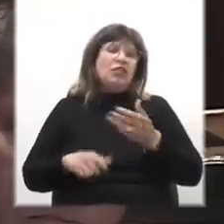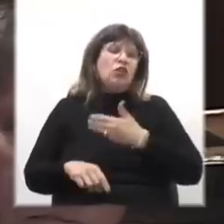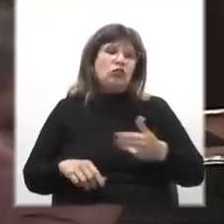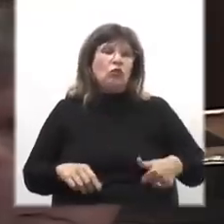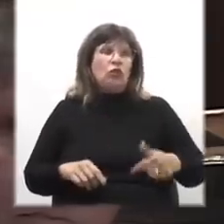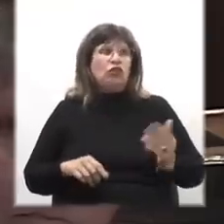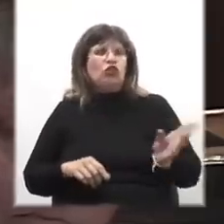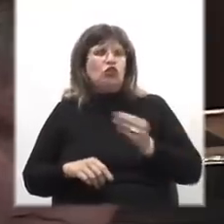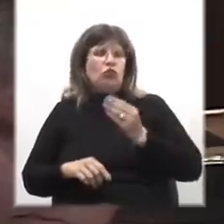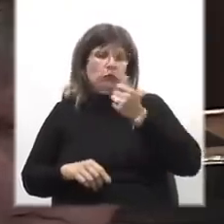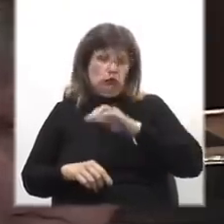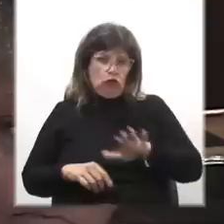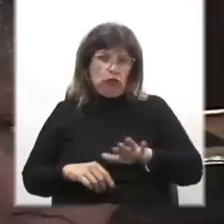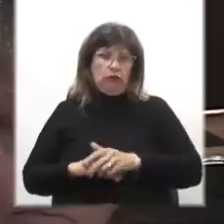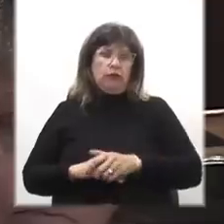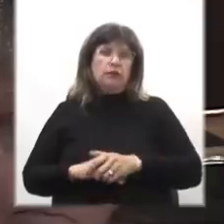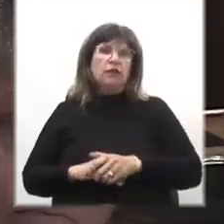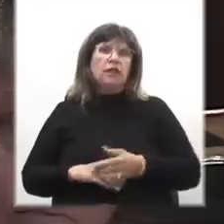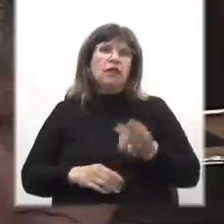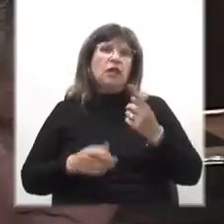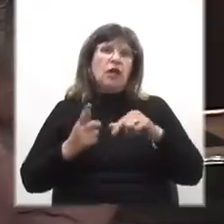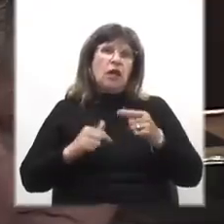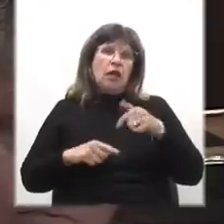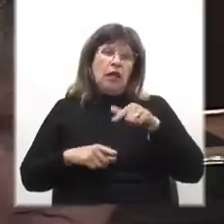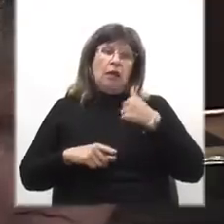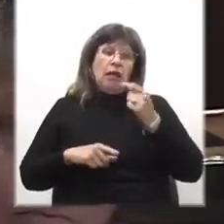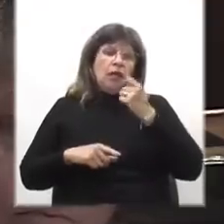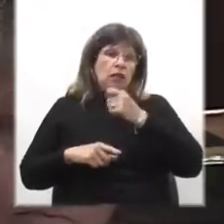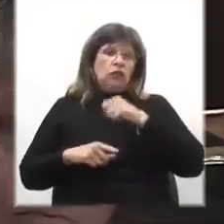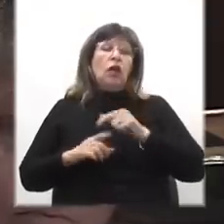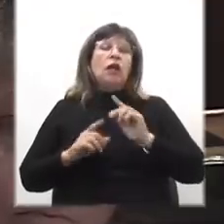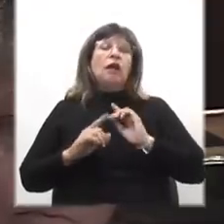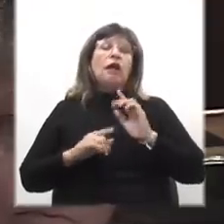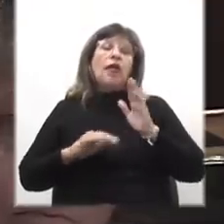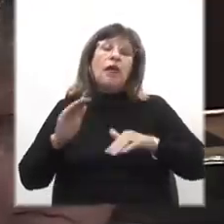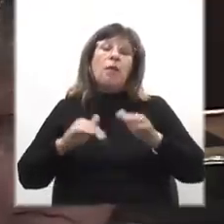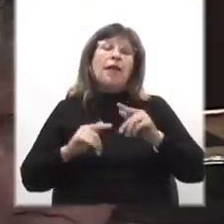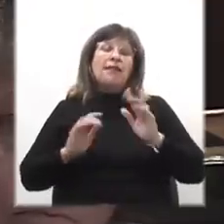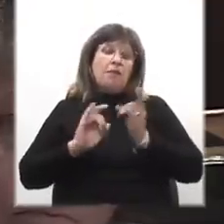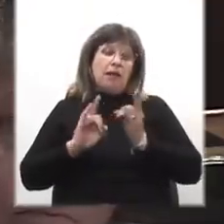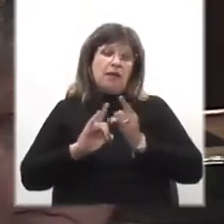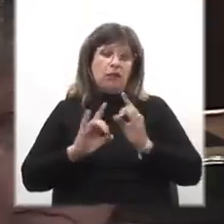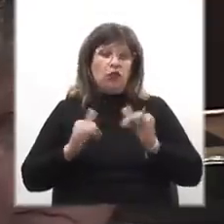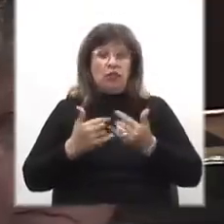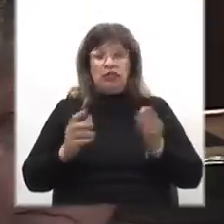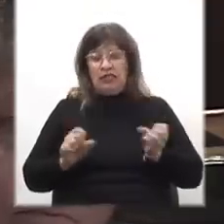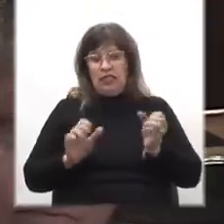historia. Pero el remedio depende del Parlamento. Lo que está hecho, está hecho.